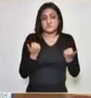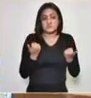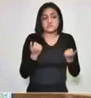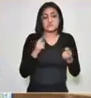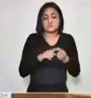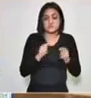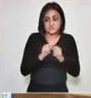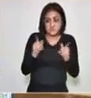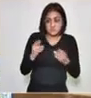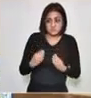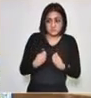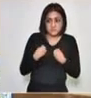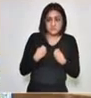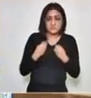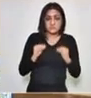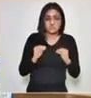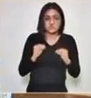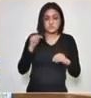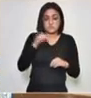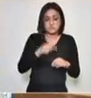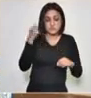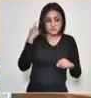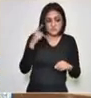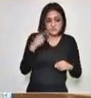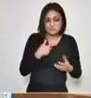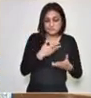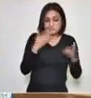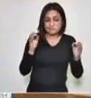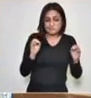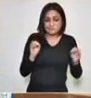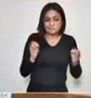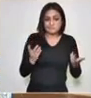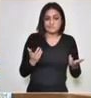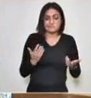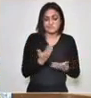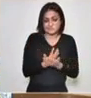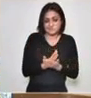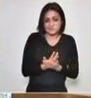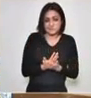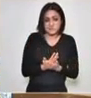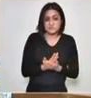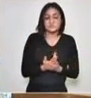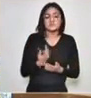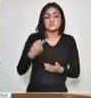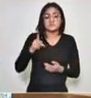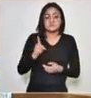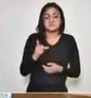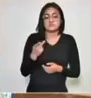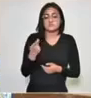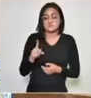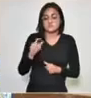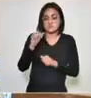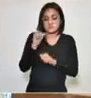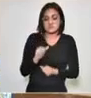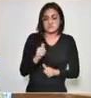de Tlaxcala o si son de Puebla, pero la